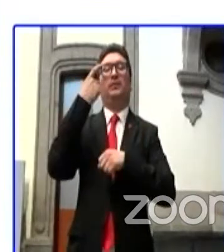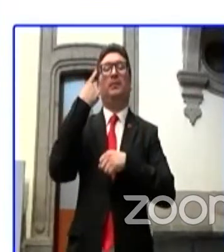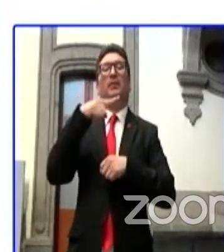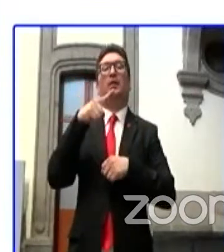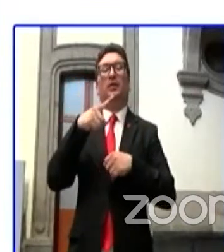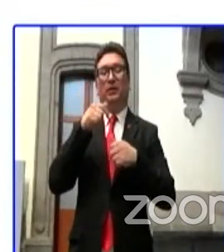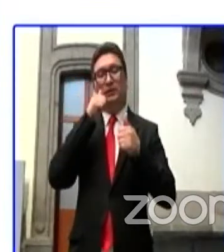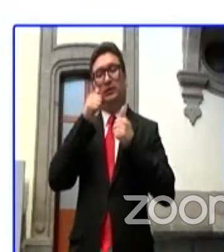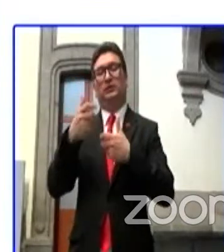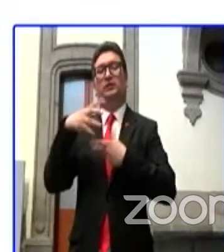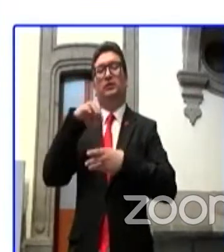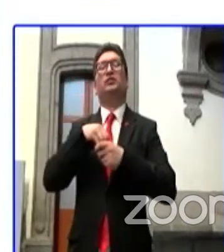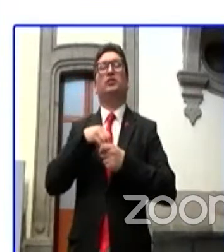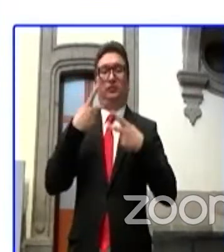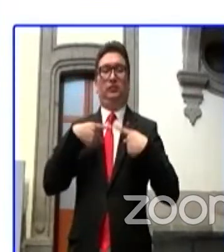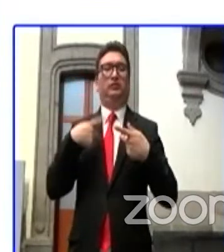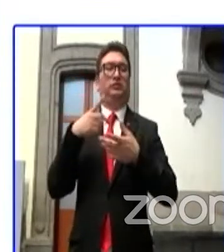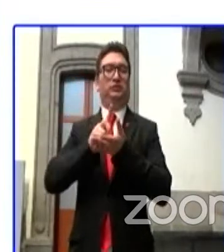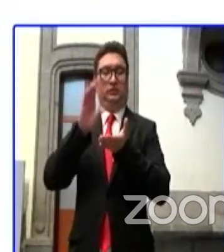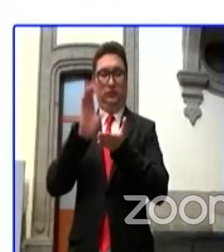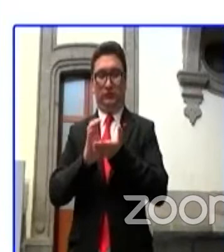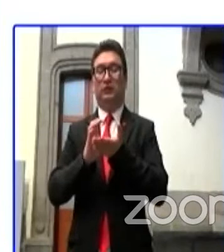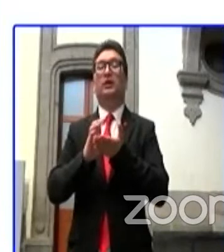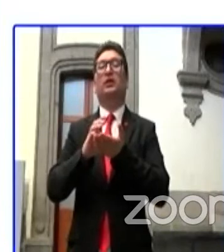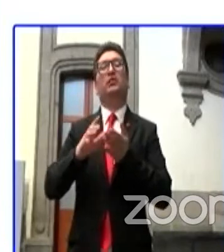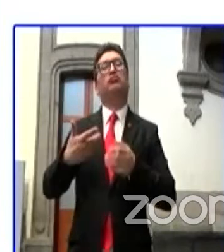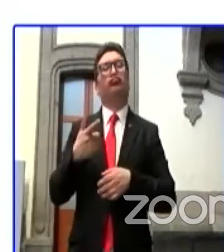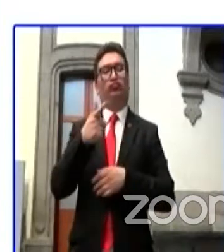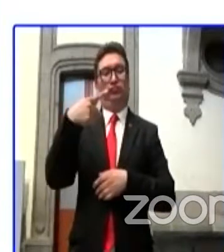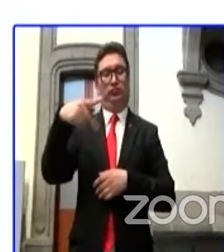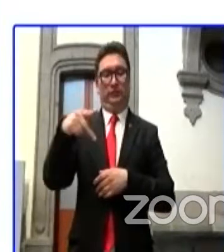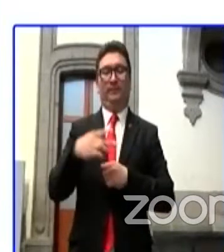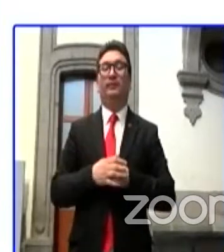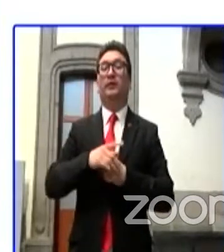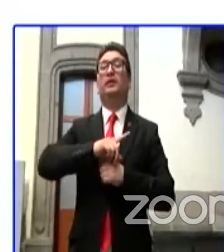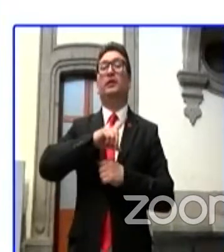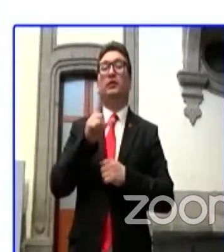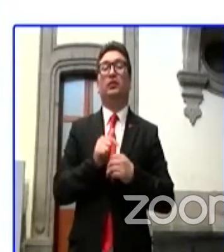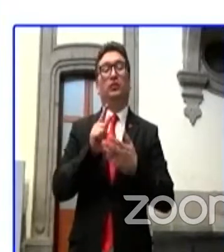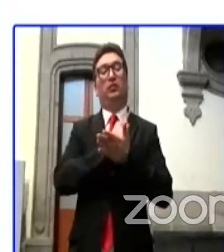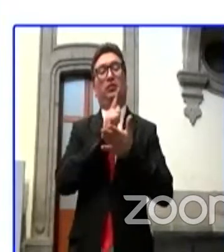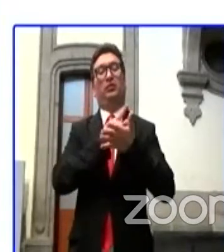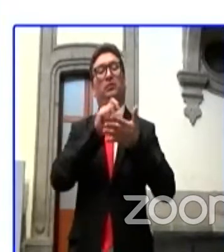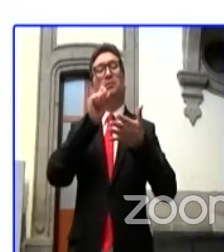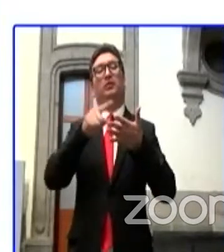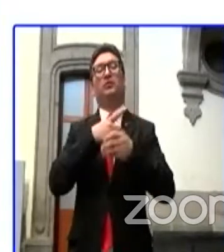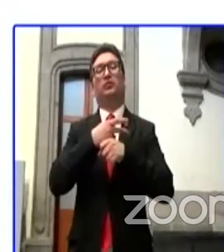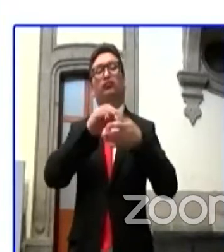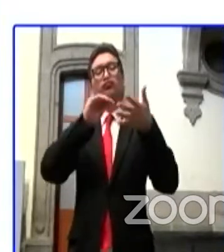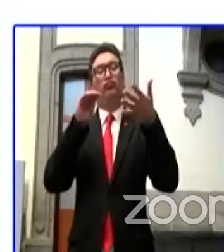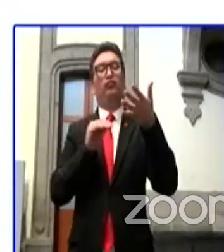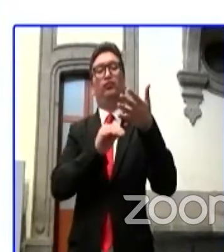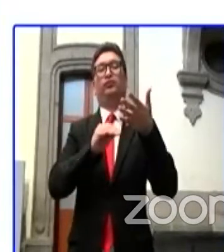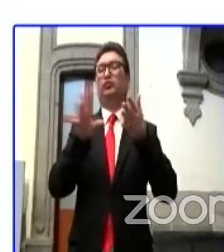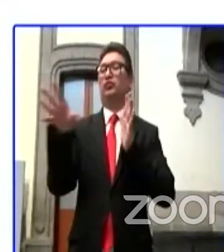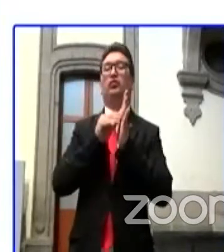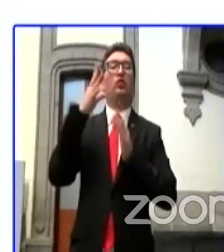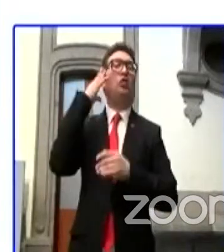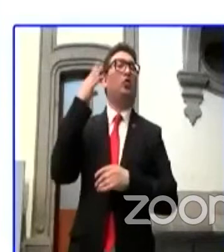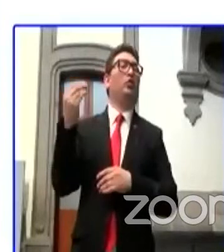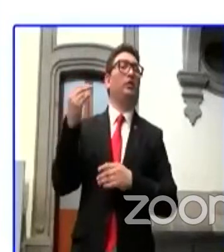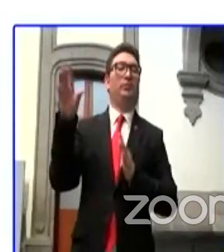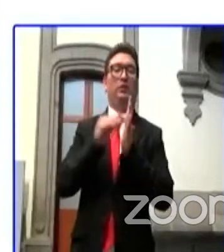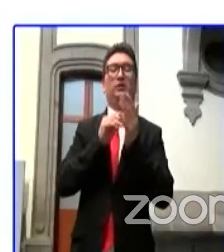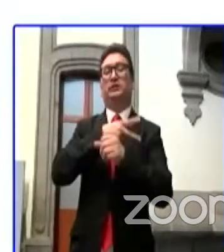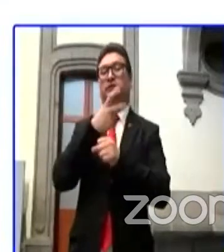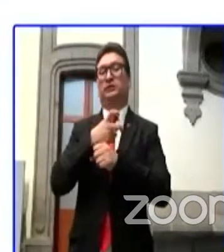con Discapacidad de Guanajuato. En segundo movimiento de la ley en ese momento, copiándola a Colima, fuimos la segunda